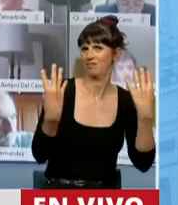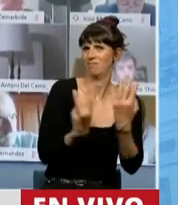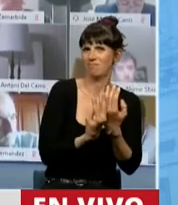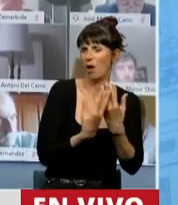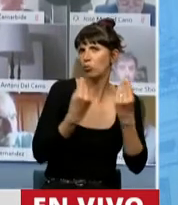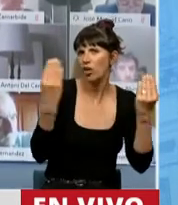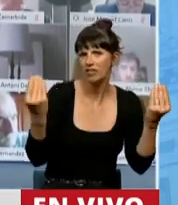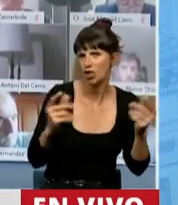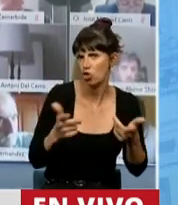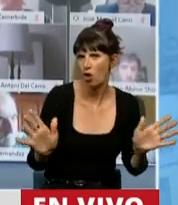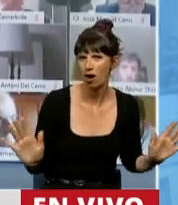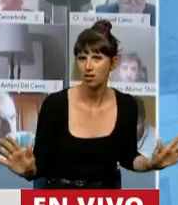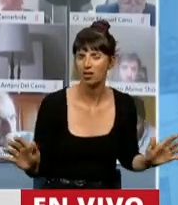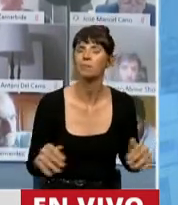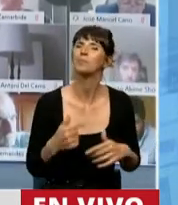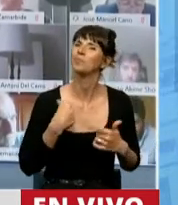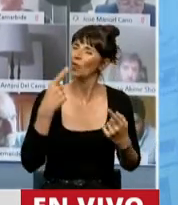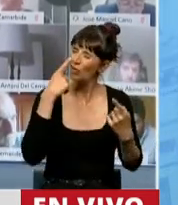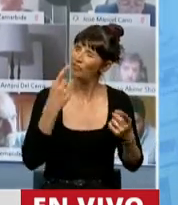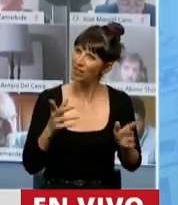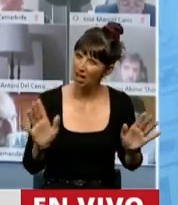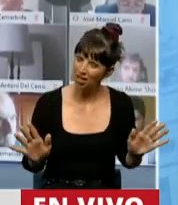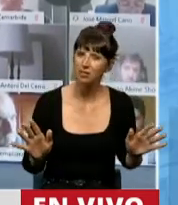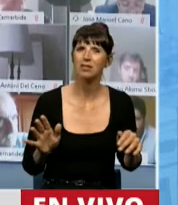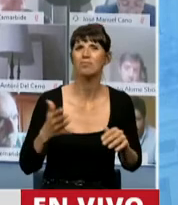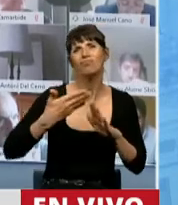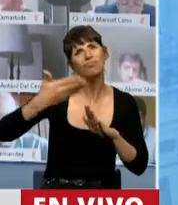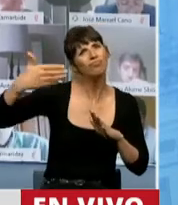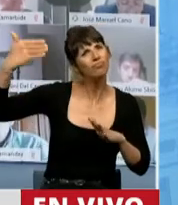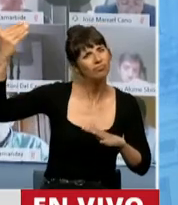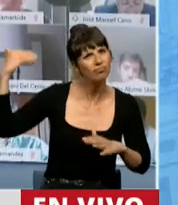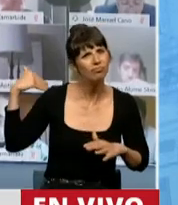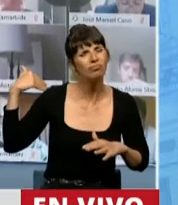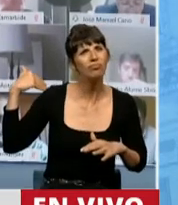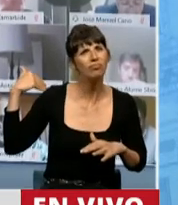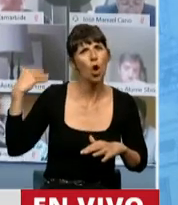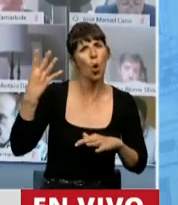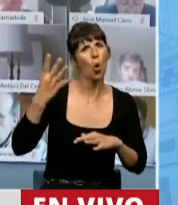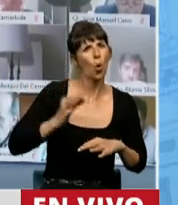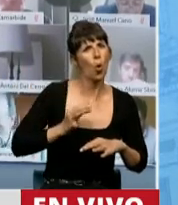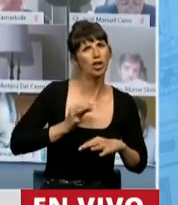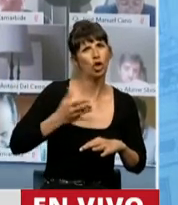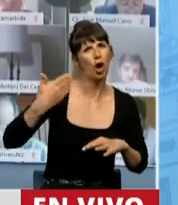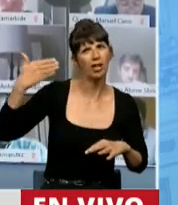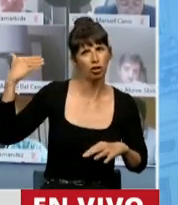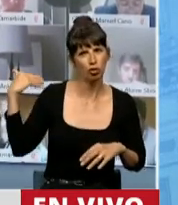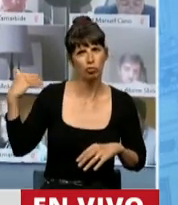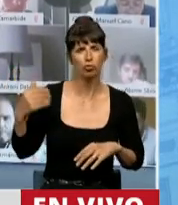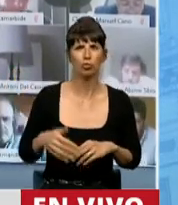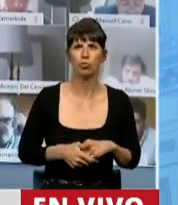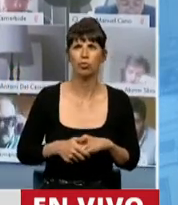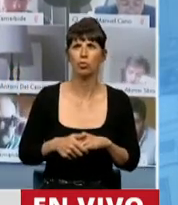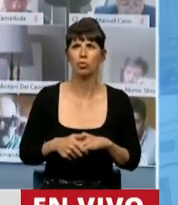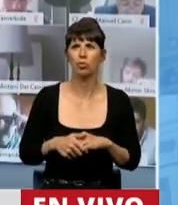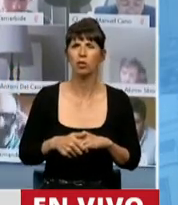presidente, que, por ejemplo, hemos tenido durante el pasado, durante los últimos 4 años concretamente,